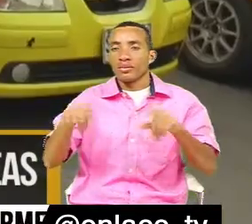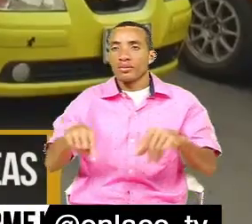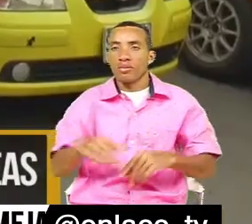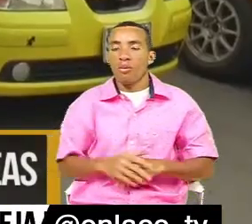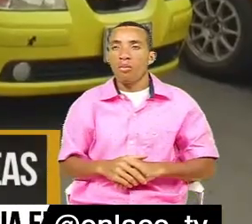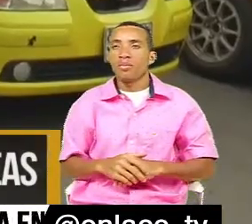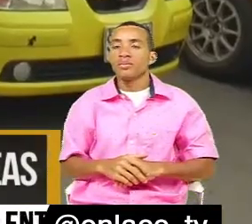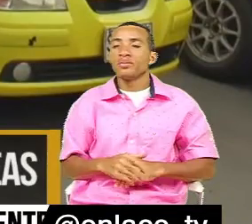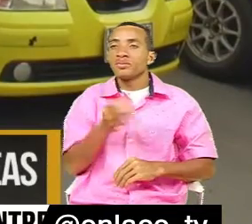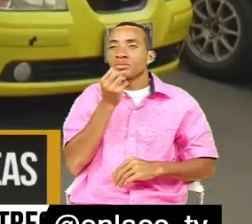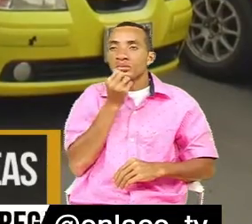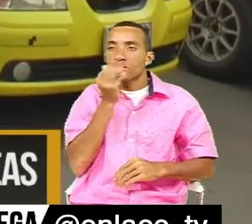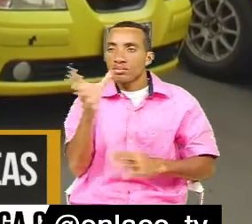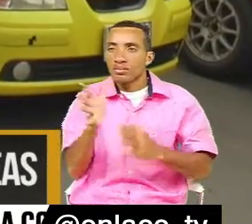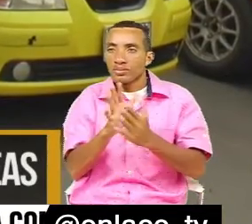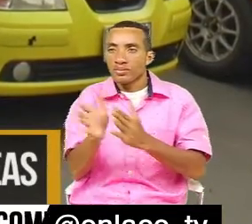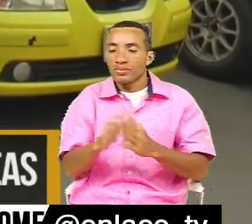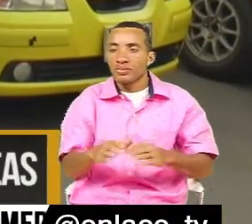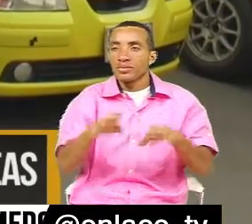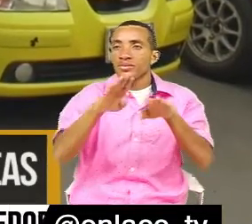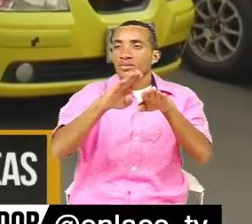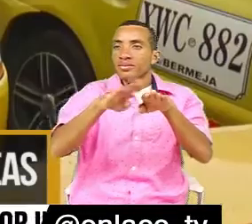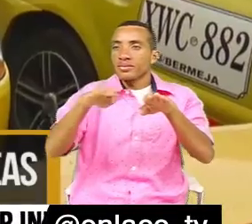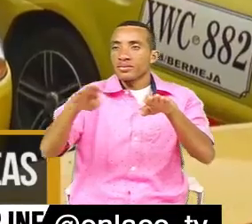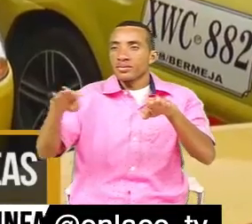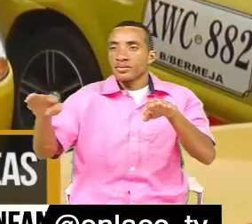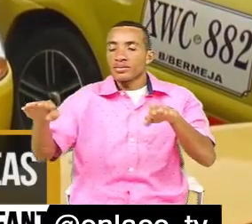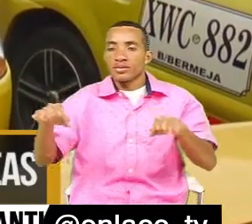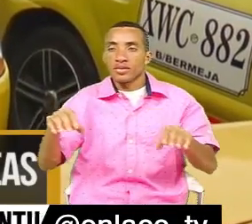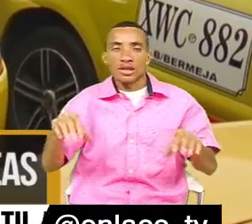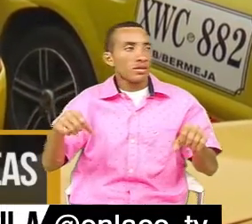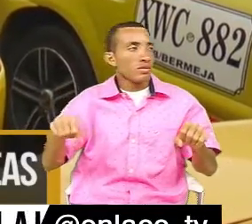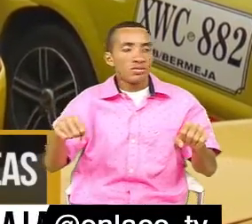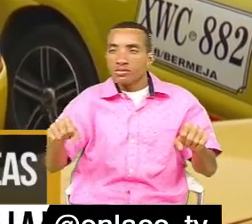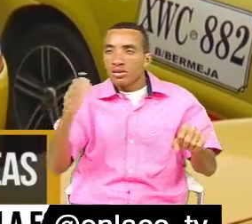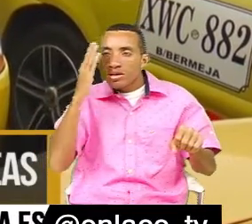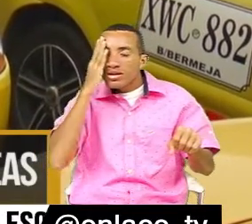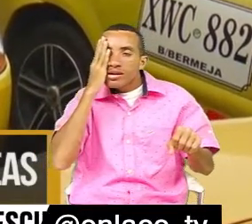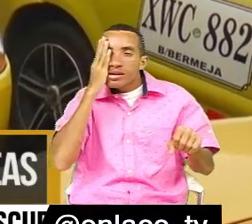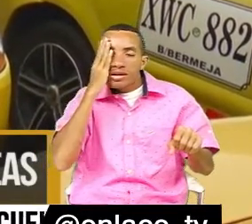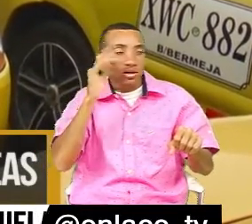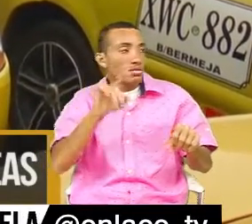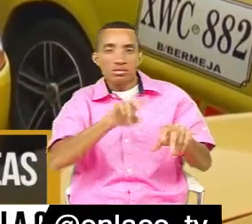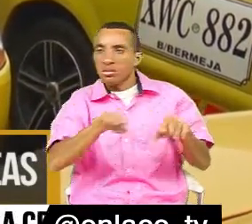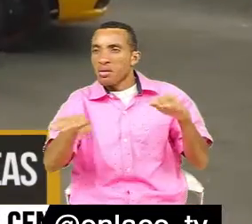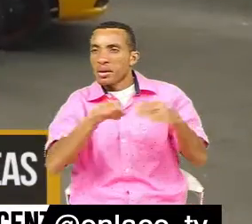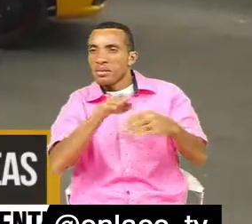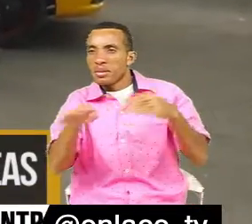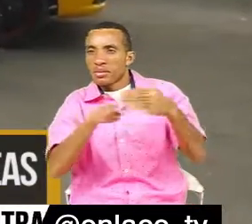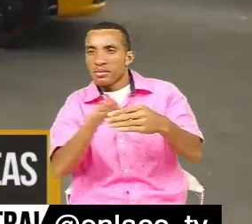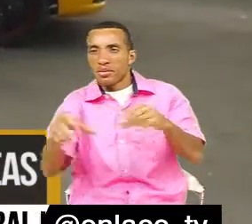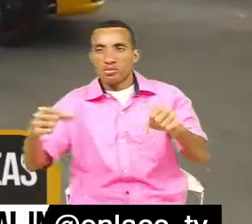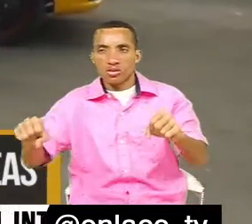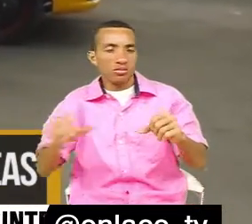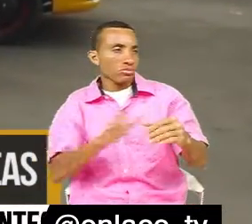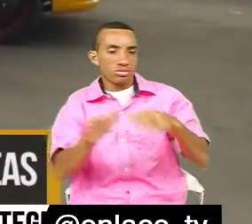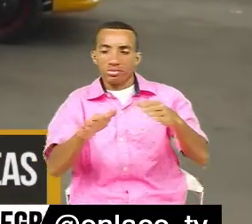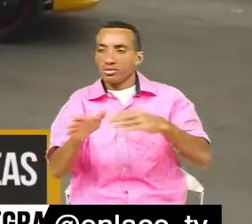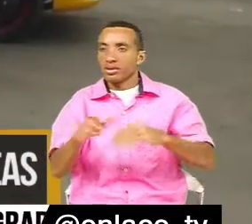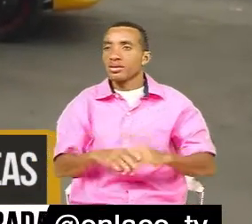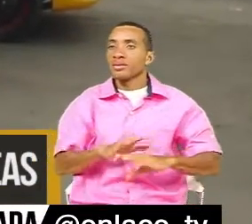la denuncia del terminalito del transporte informal en Puerto Yuma, lo que es Centro Comercial San Silvestre, lo que es en la Clínica